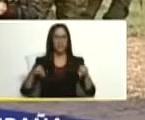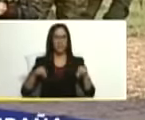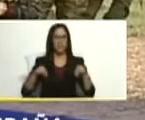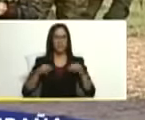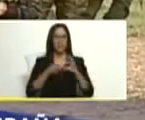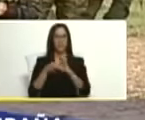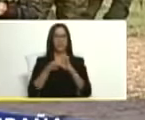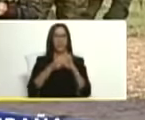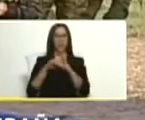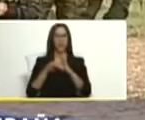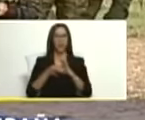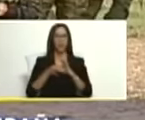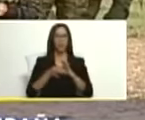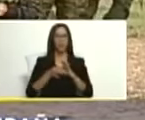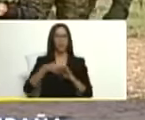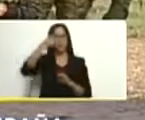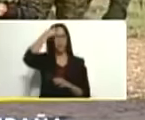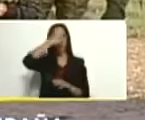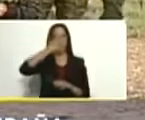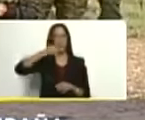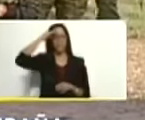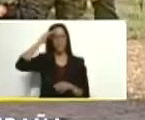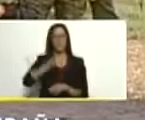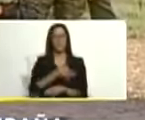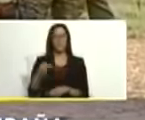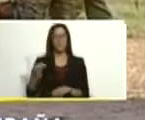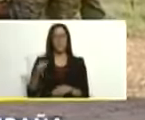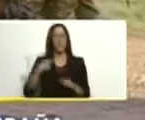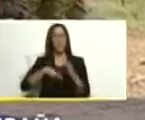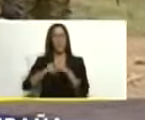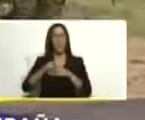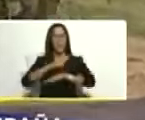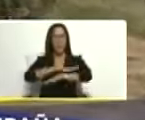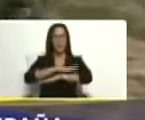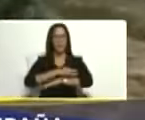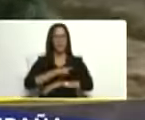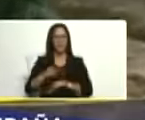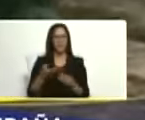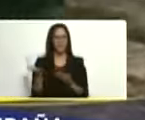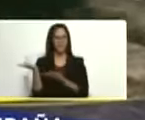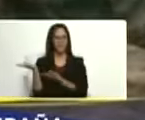unión cívico-militar. Perfecto. Bueno, vamos al puesto de mando, pues. Adelante.